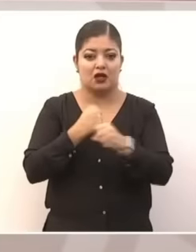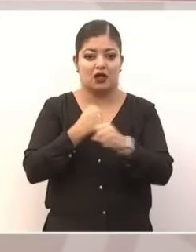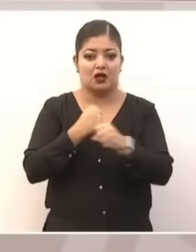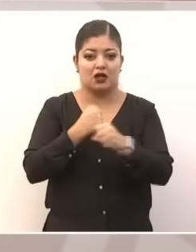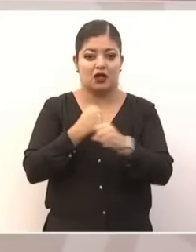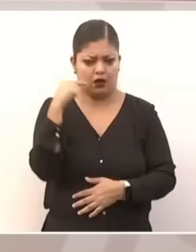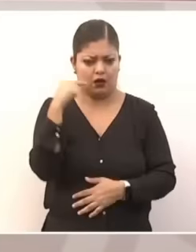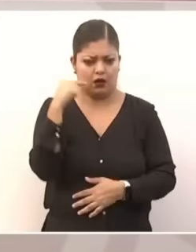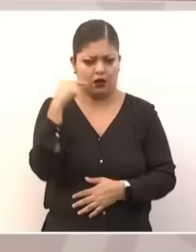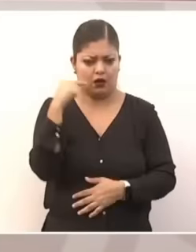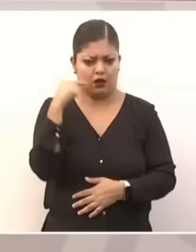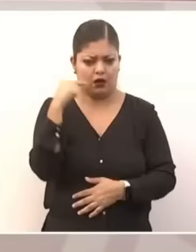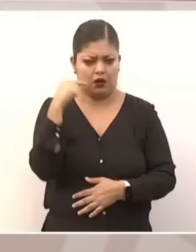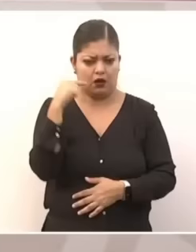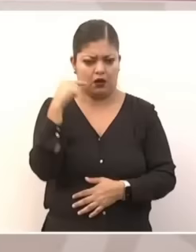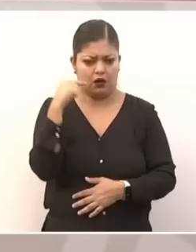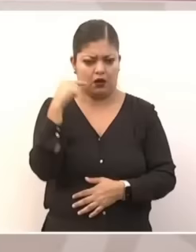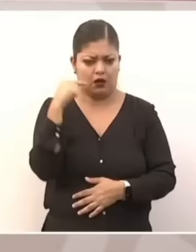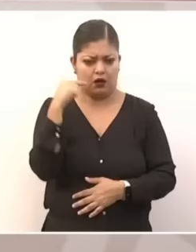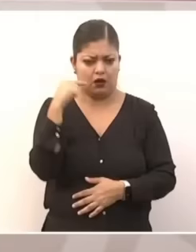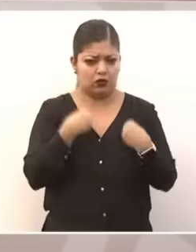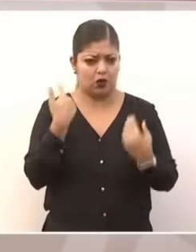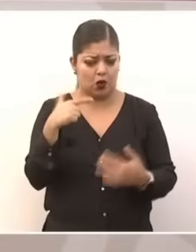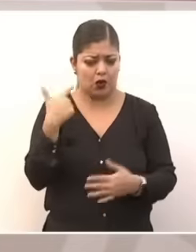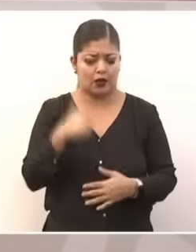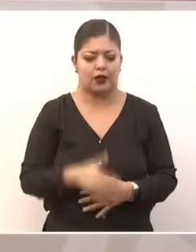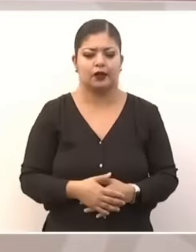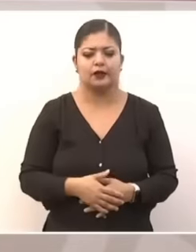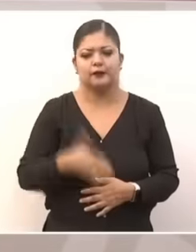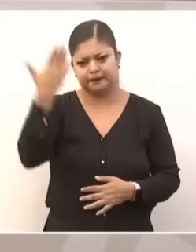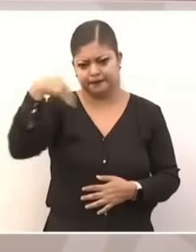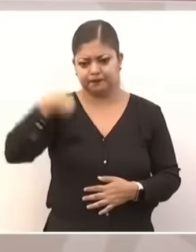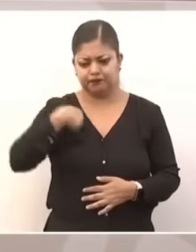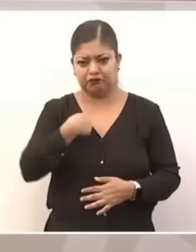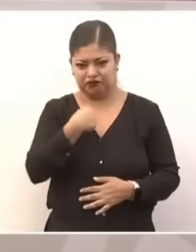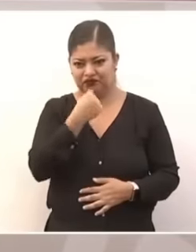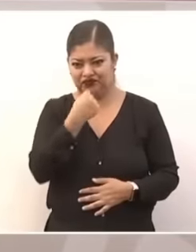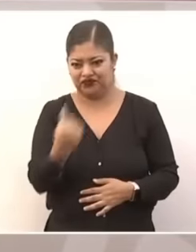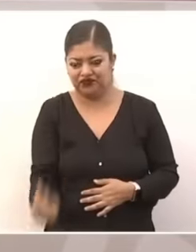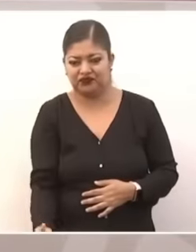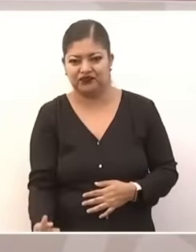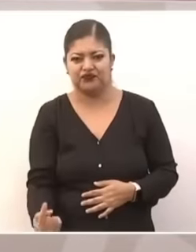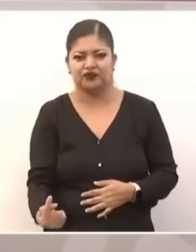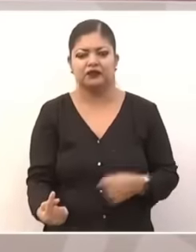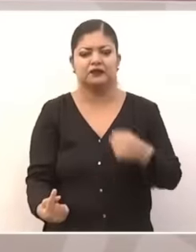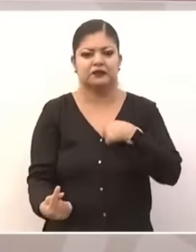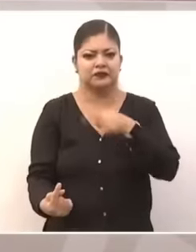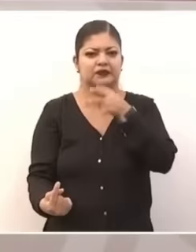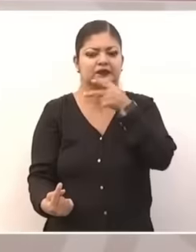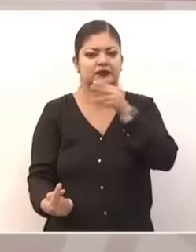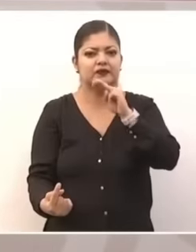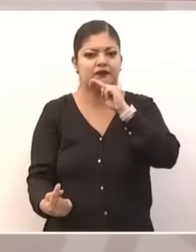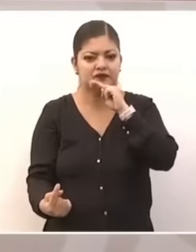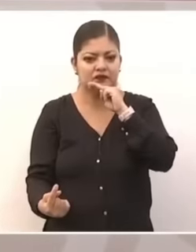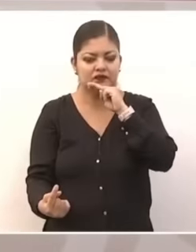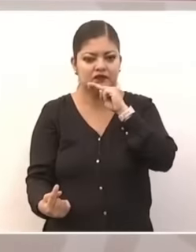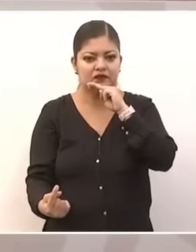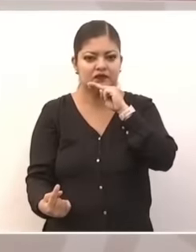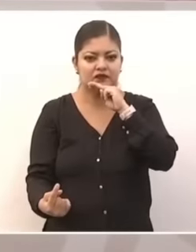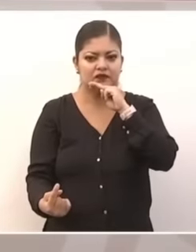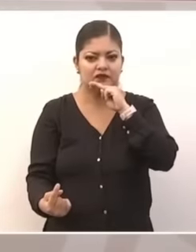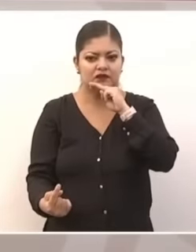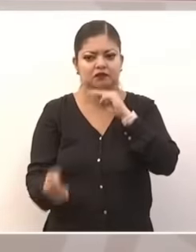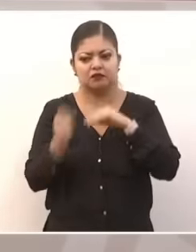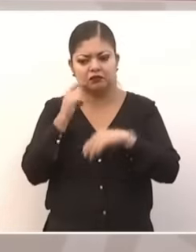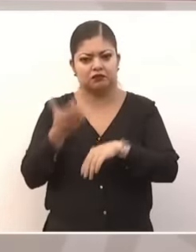muchos años. Y cuando era niña, mis padres nos